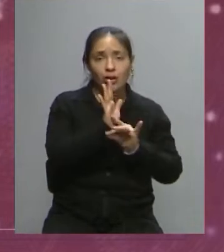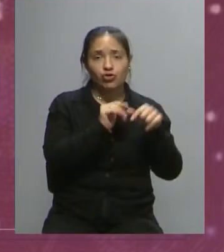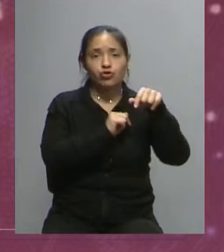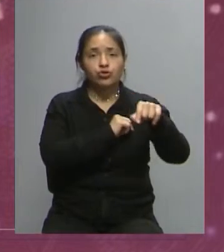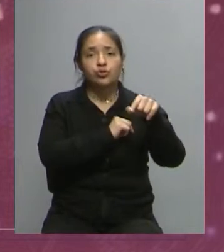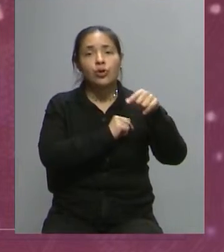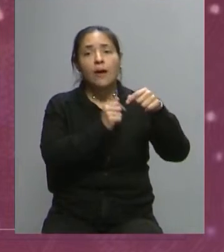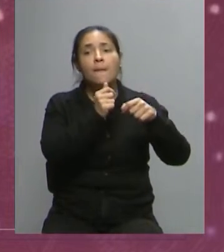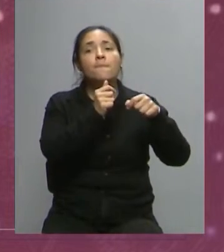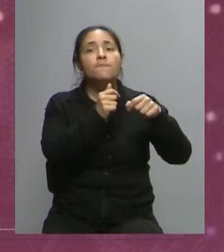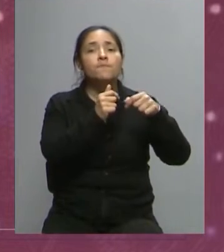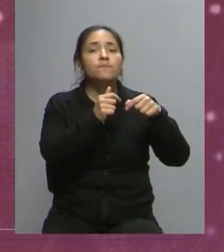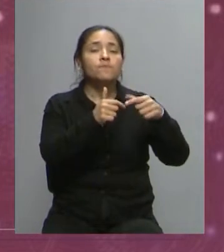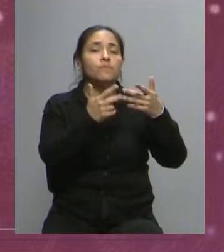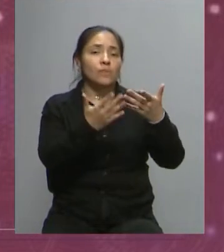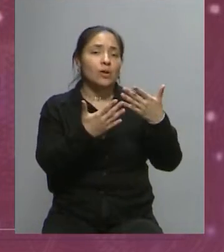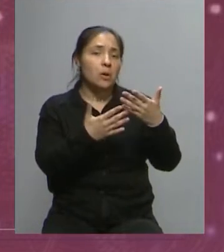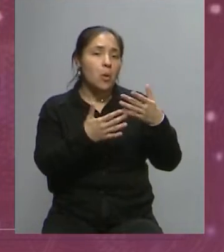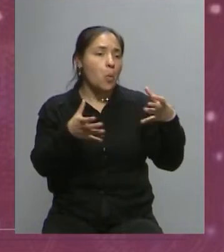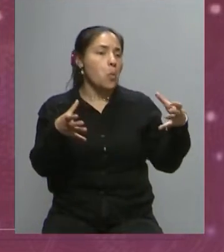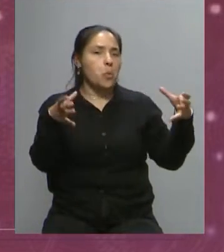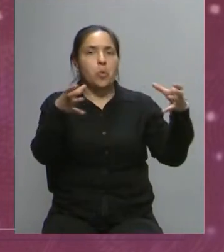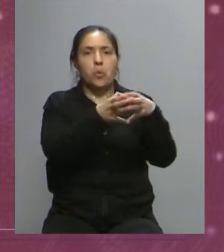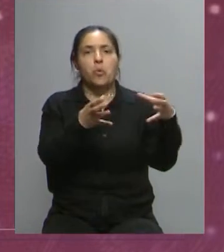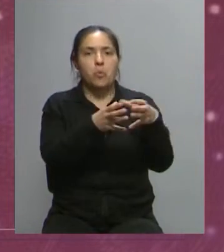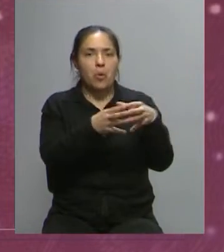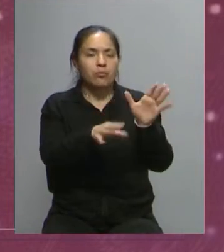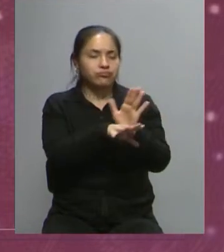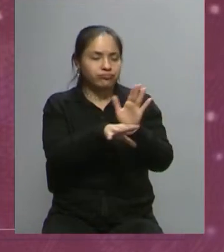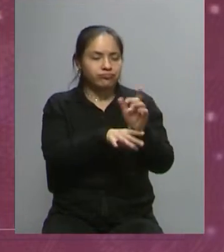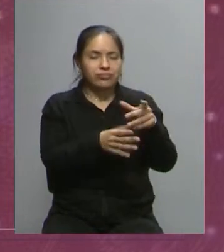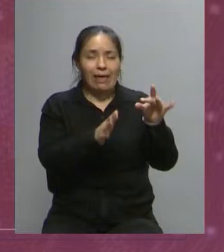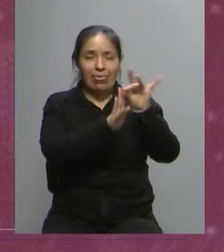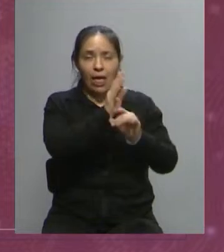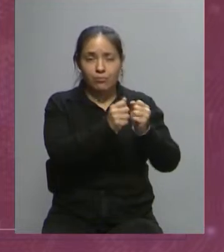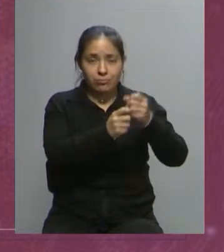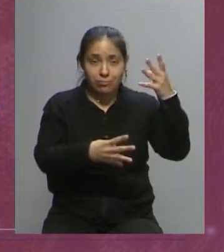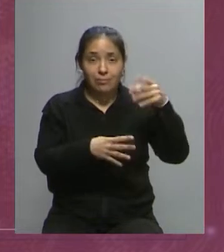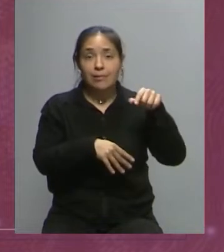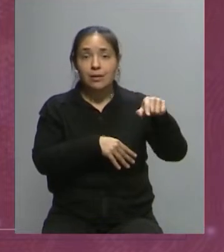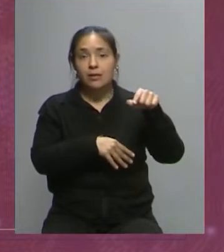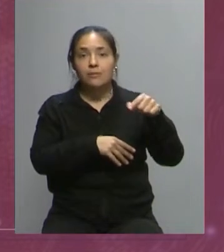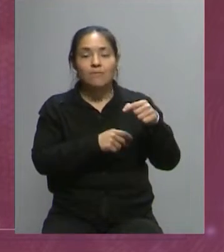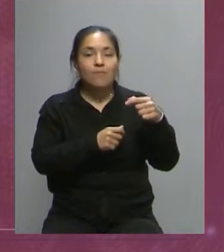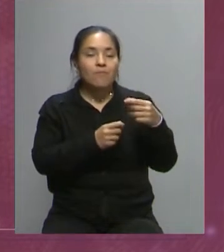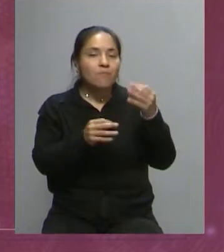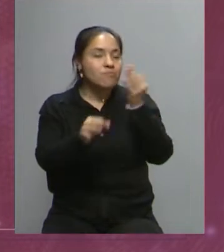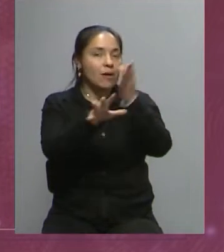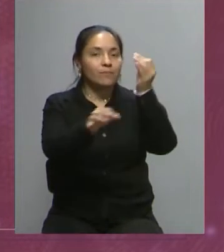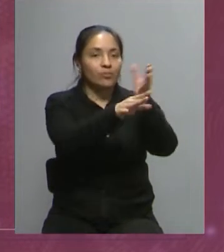más potenciada. Cualquier equipo moderno de ciencia de datos es un equipo más bien tirando interdisciplinario, por